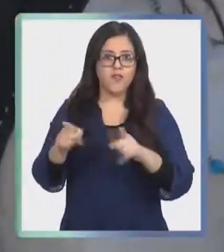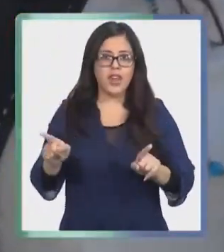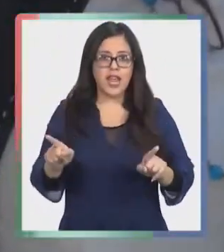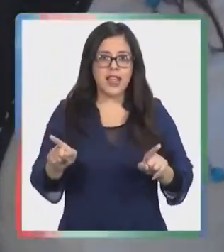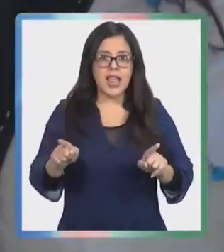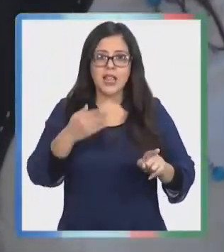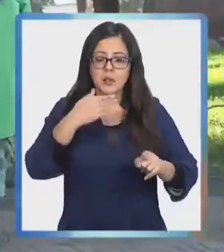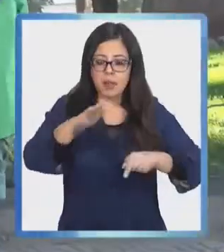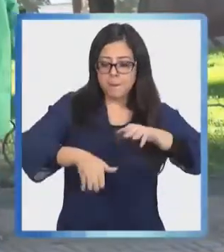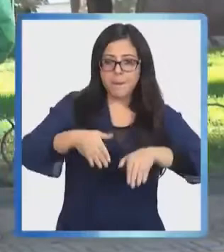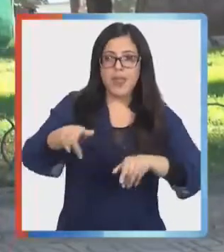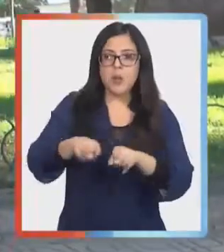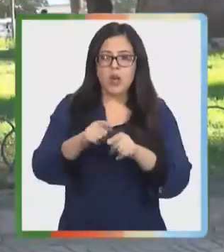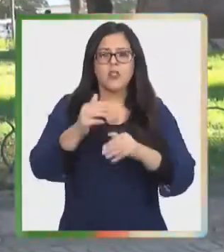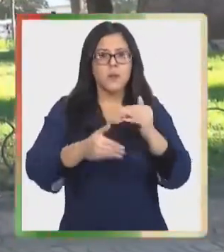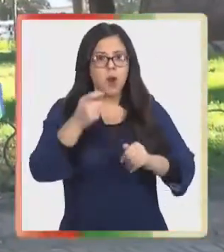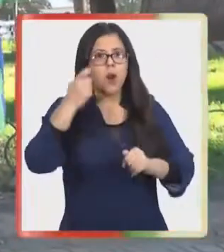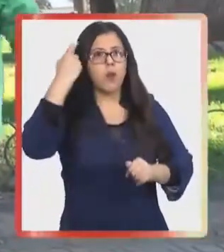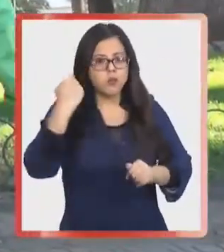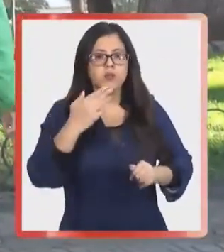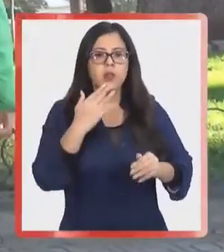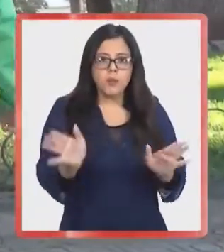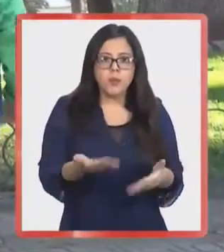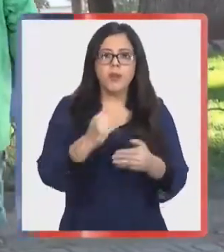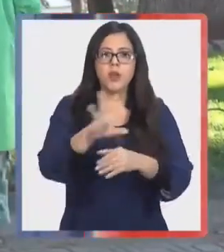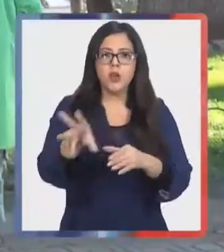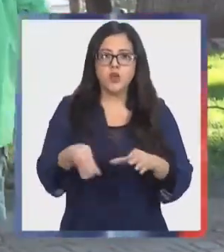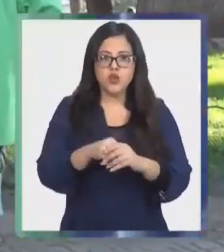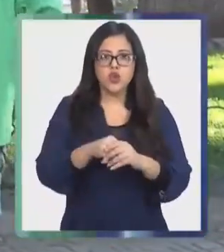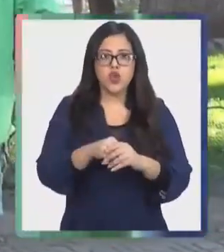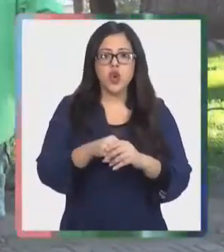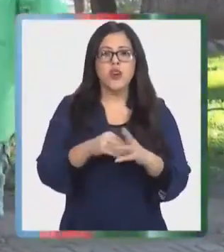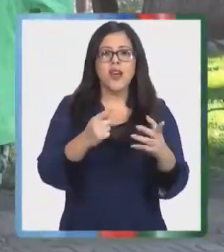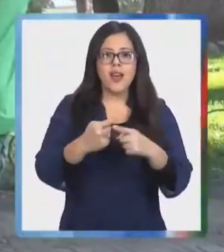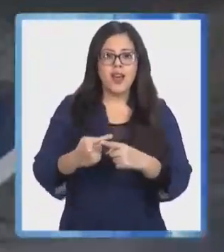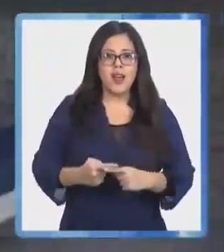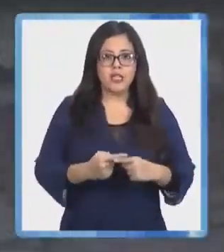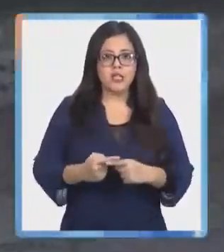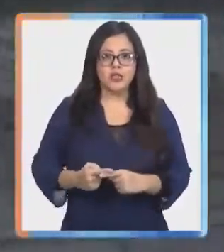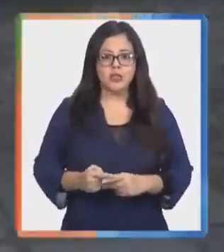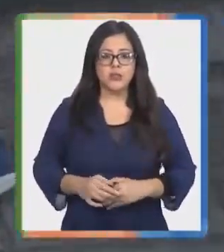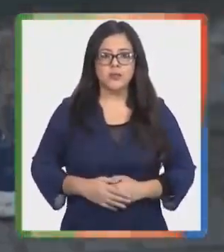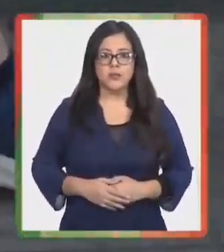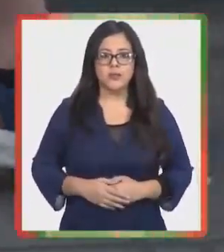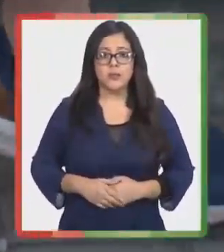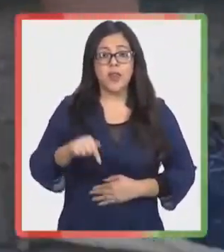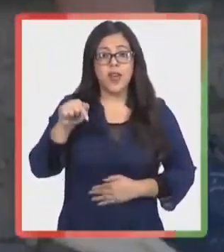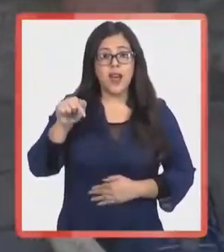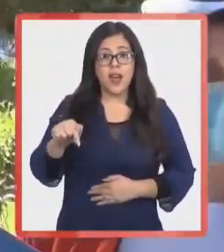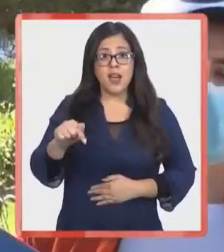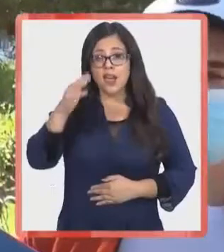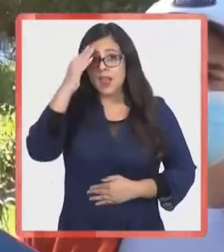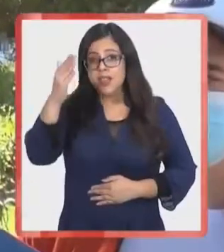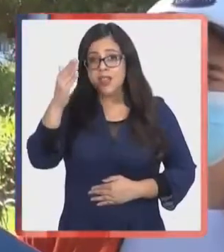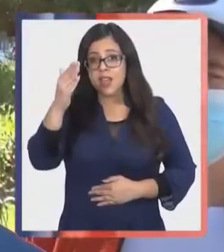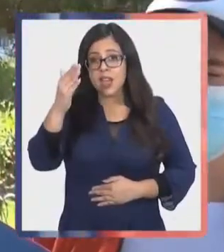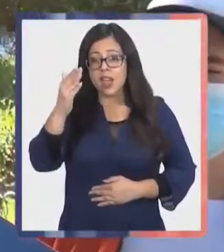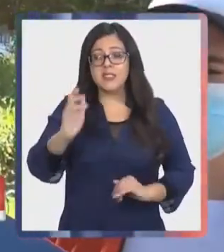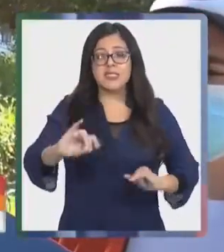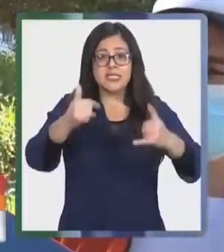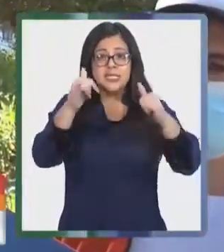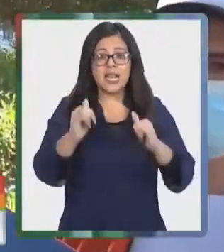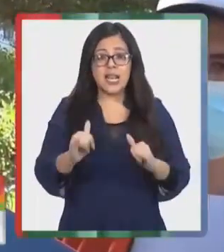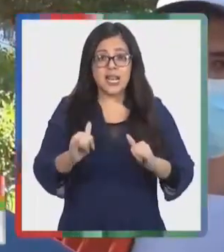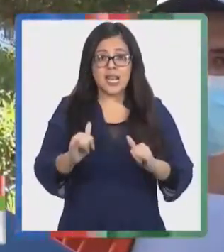Diferentes para iniciar un proceso de concientización y fomentar la inclusión dentro de la sociedad. A nivel internacional es un